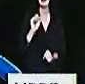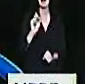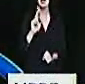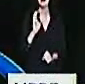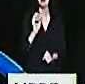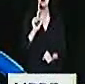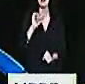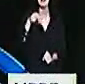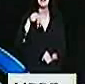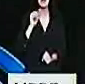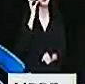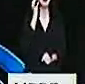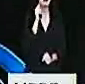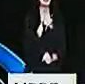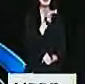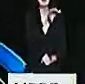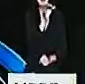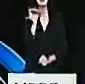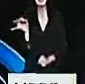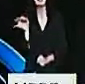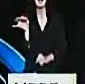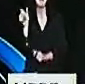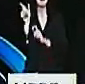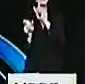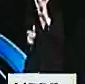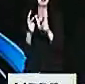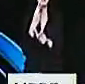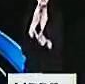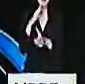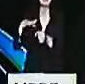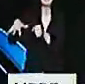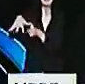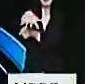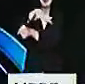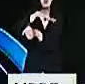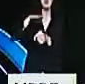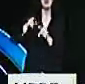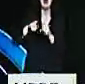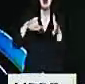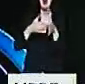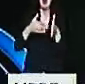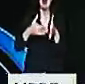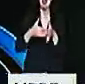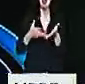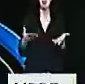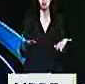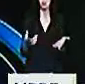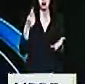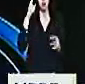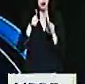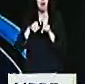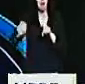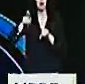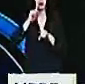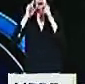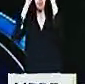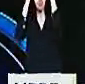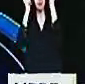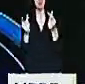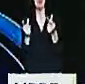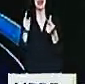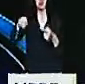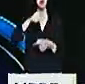que están precisamente en un entorno más limitado por el punto de vista de las oportunidades, fundamentalmente, pero tremendamente talentosas, con